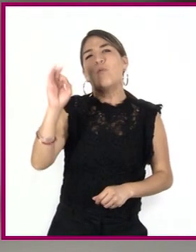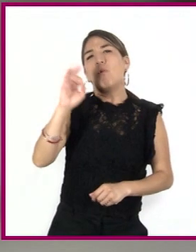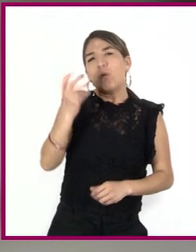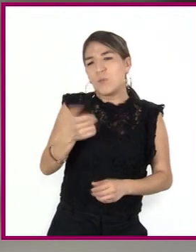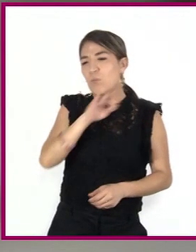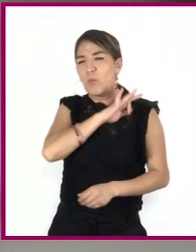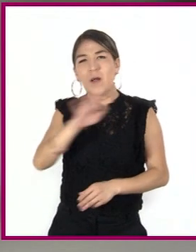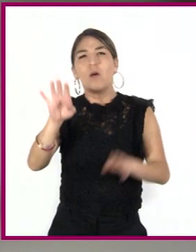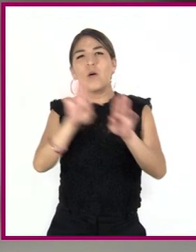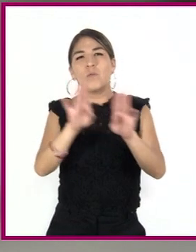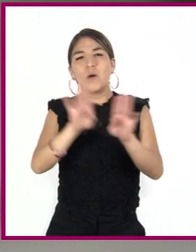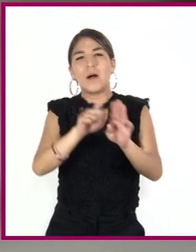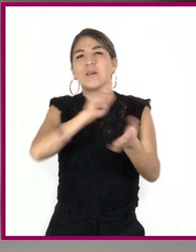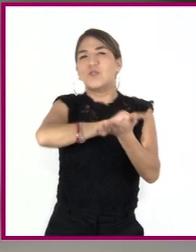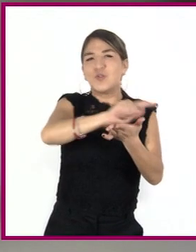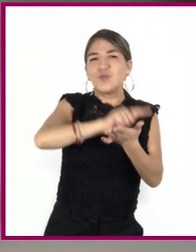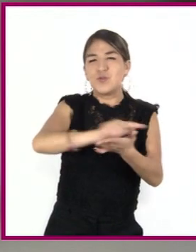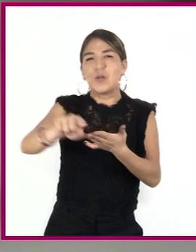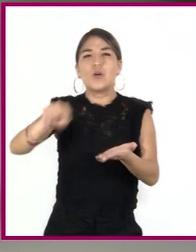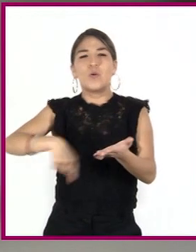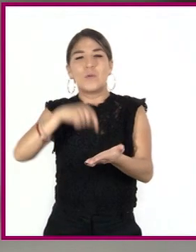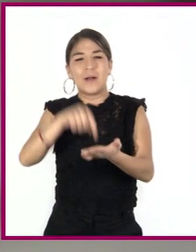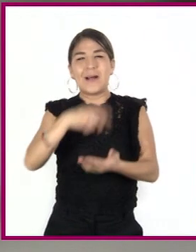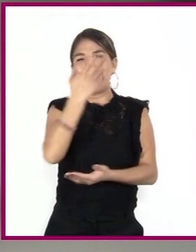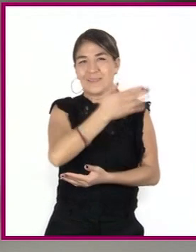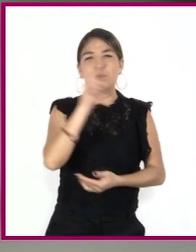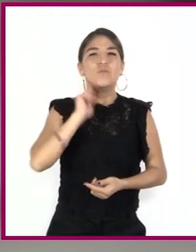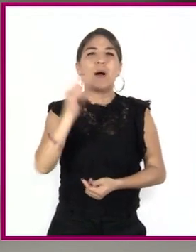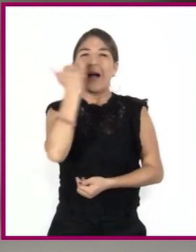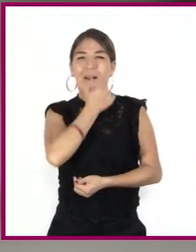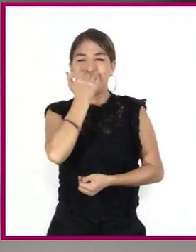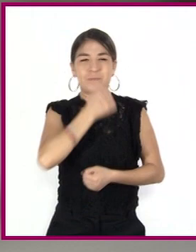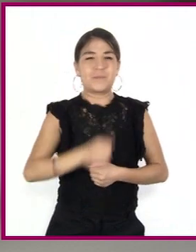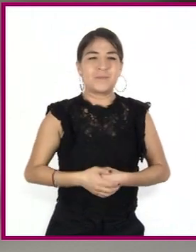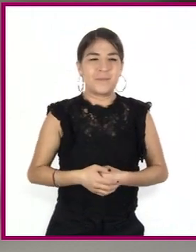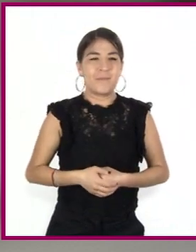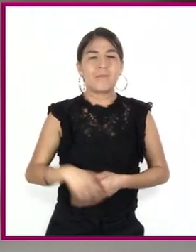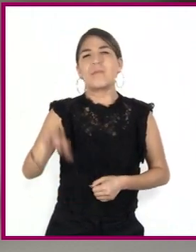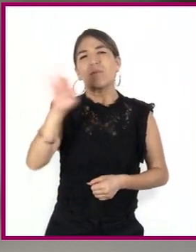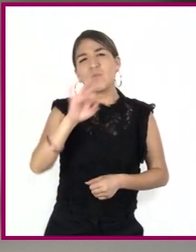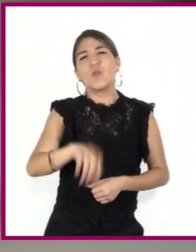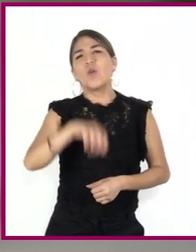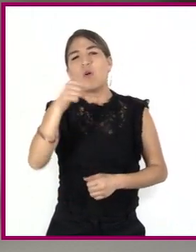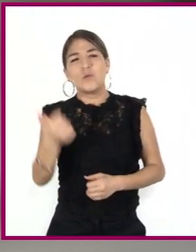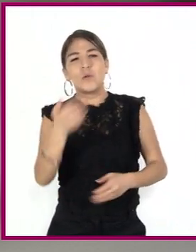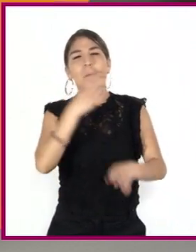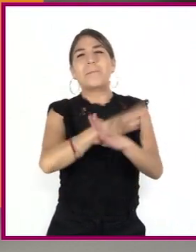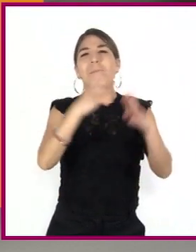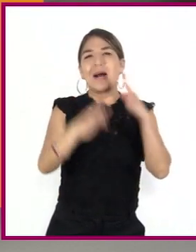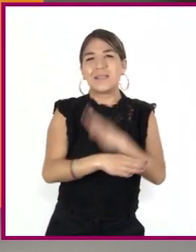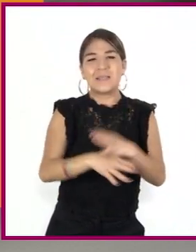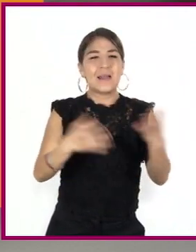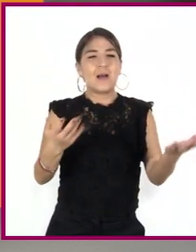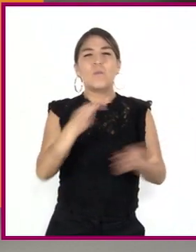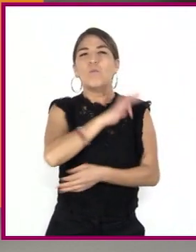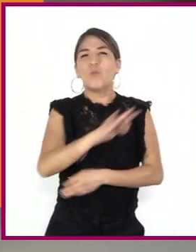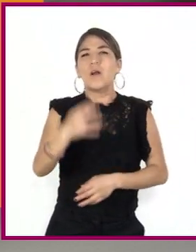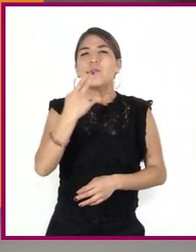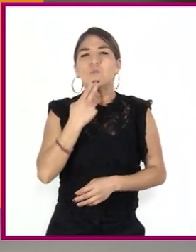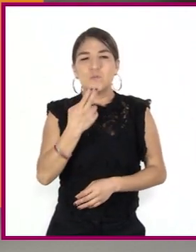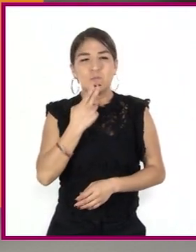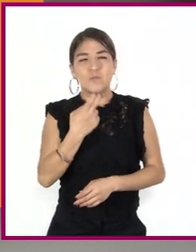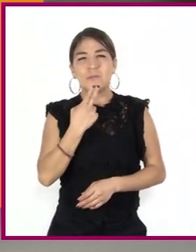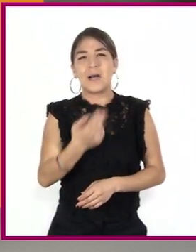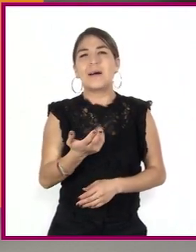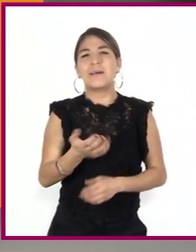para reforestar, como podría ser el caso de nuestra alumna. O la otra, considerar materiales y herramientas a utilizar